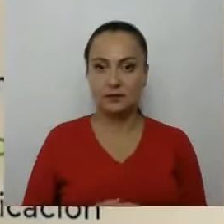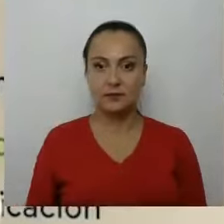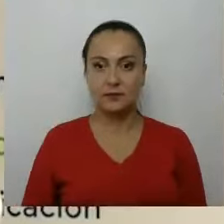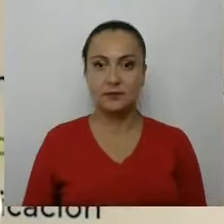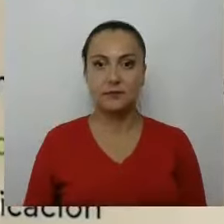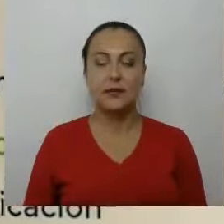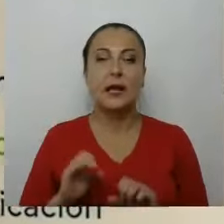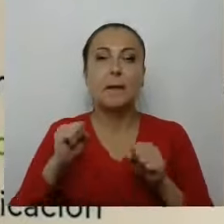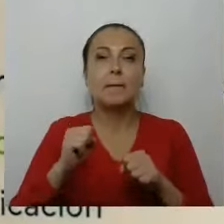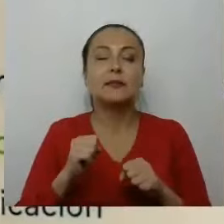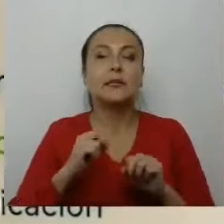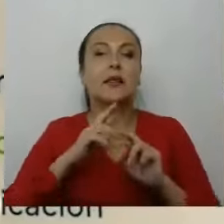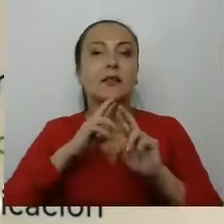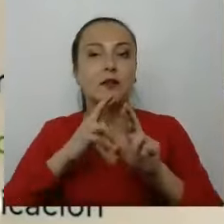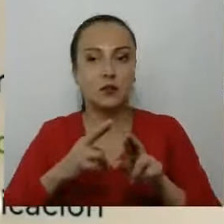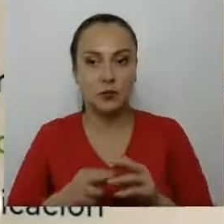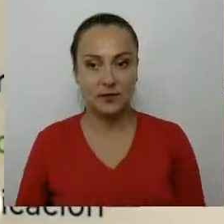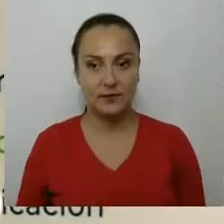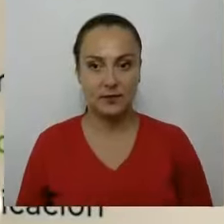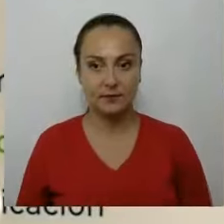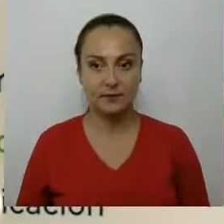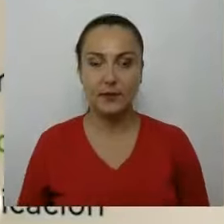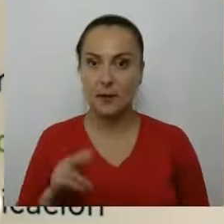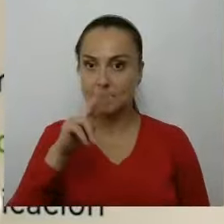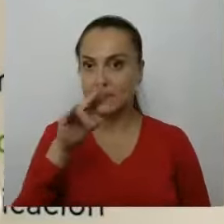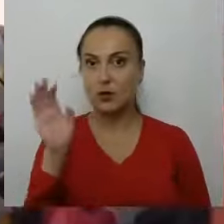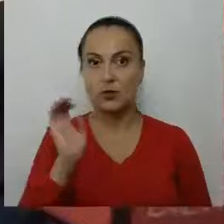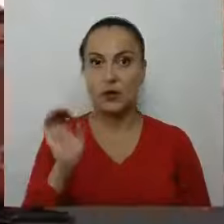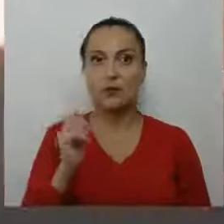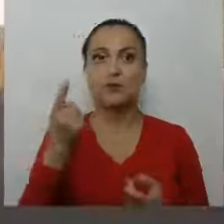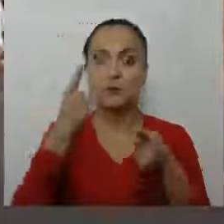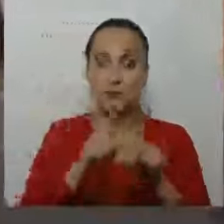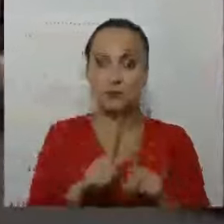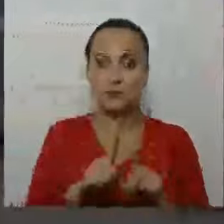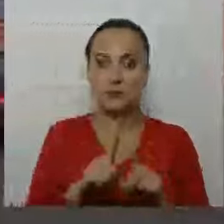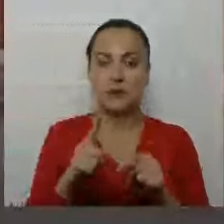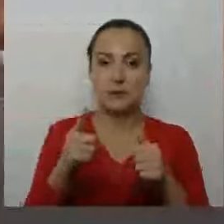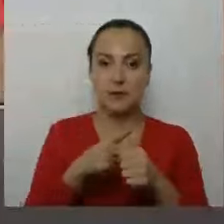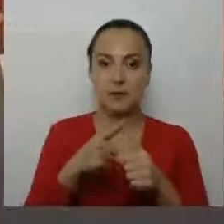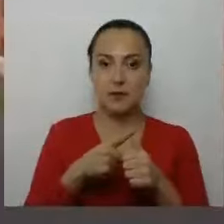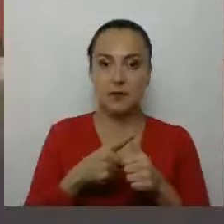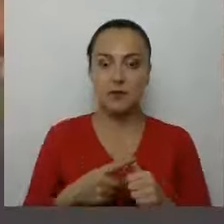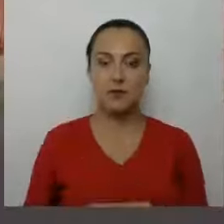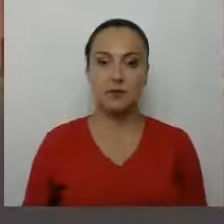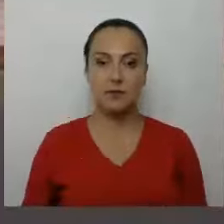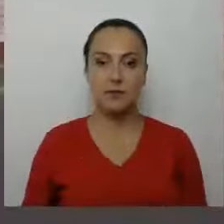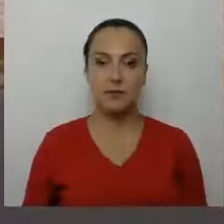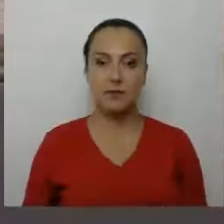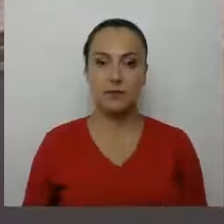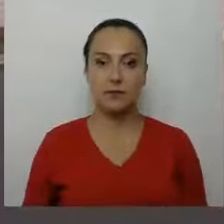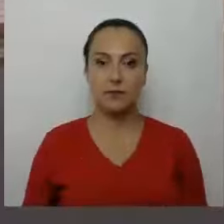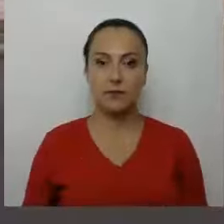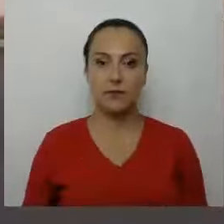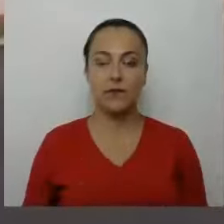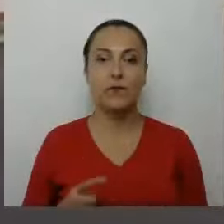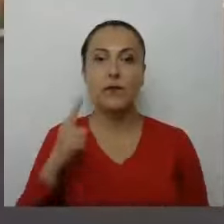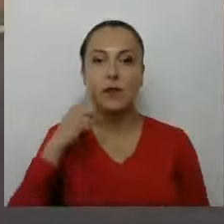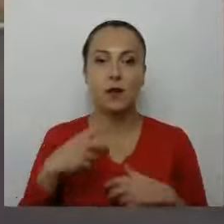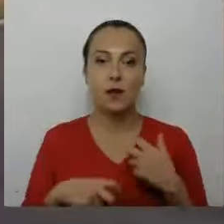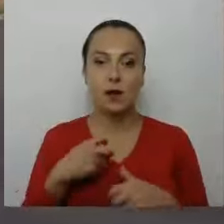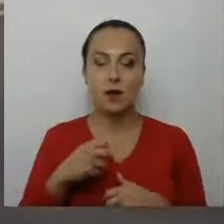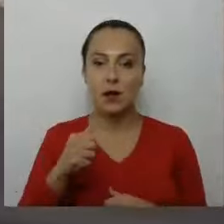reacción. El 22 de enero se da esto, el primer alerta, ¿verdad?, de que existe esta problemática con el agua,